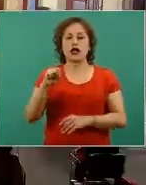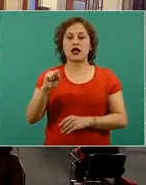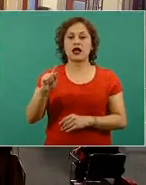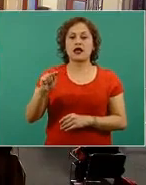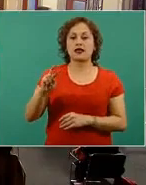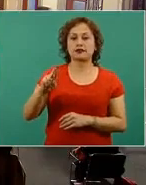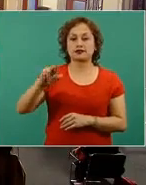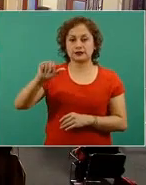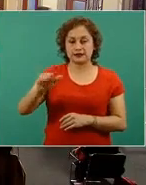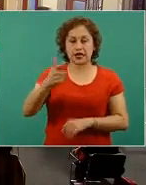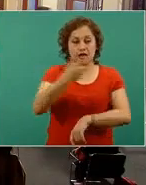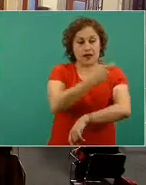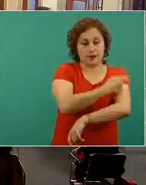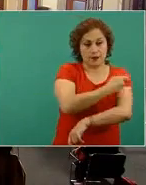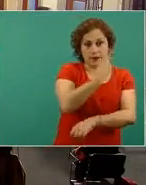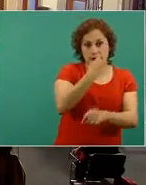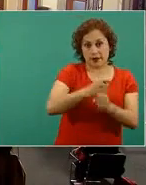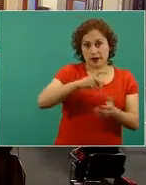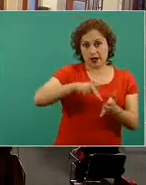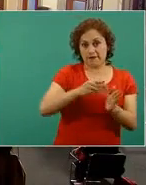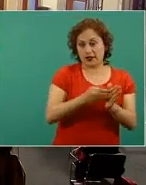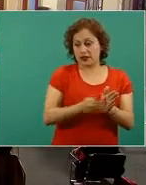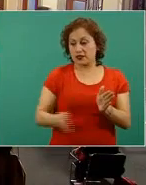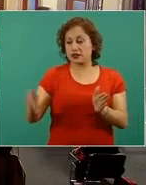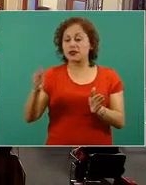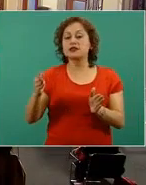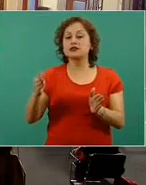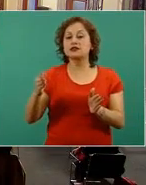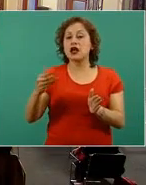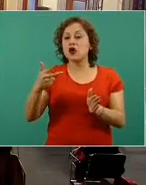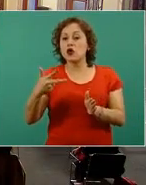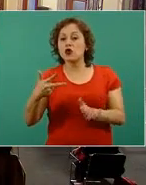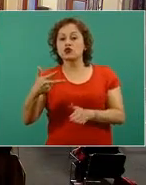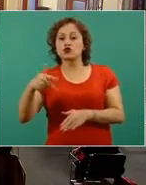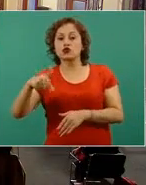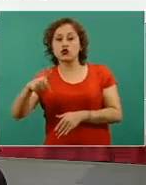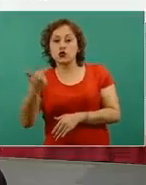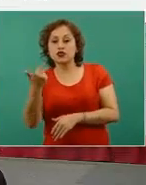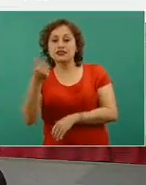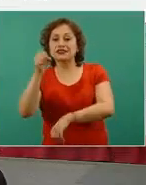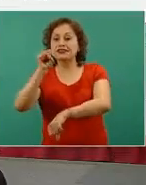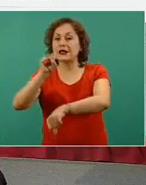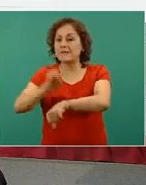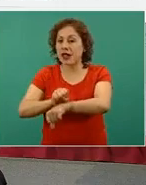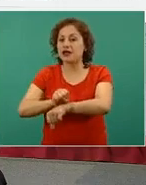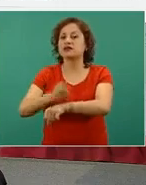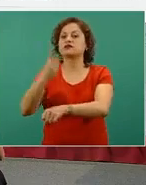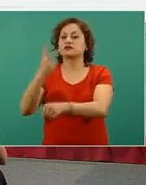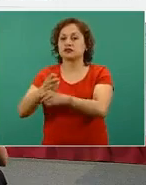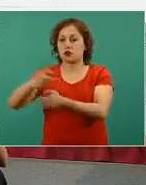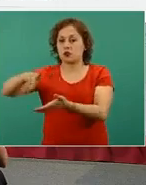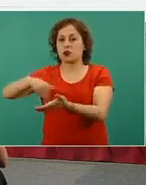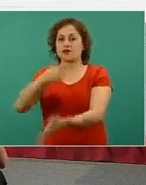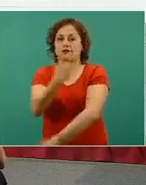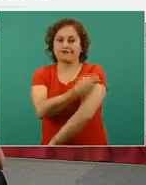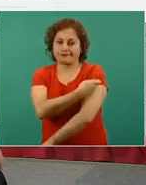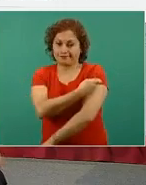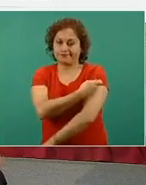entre la primera y la segunda es de 8 a 12 semanas. A propósito de